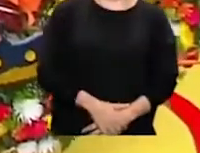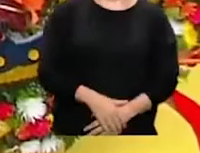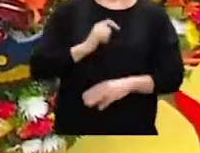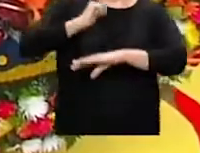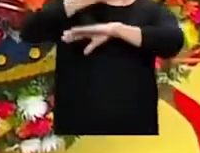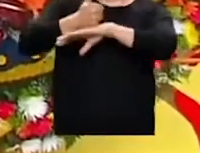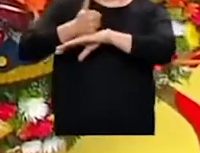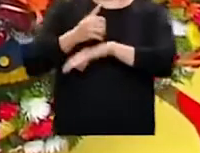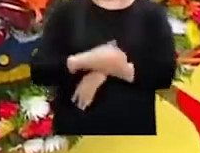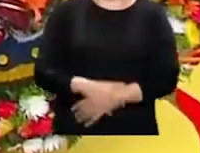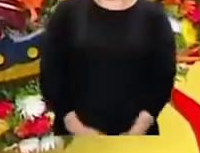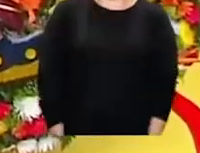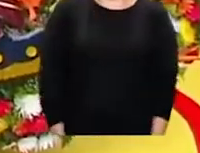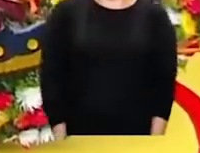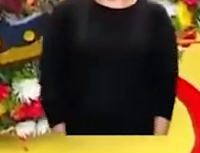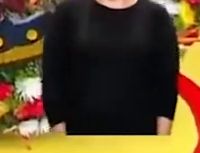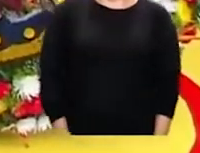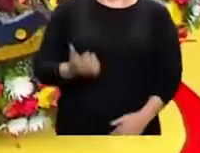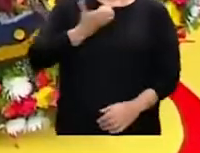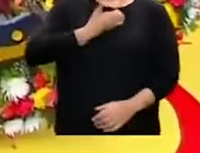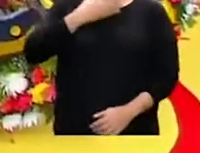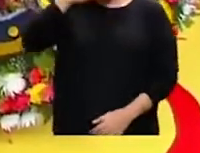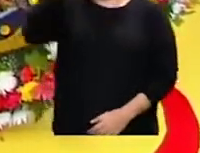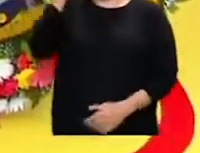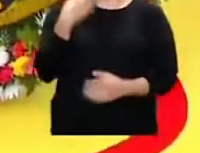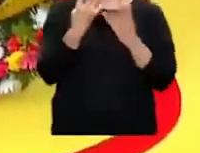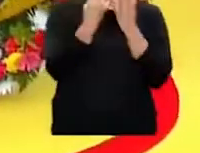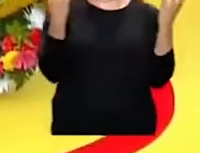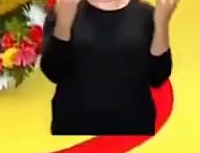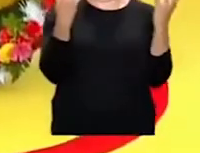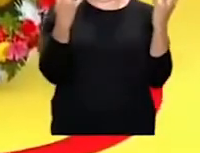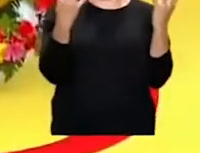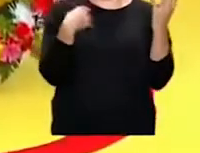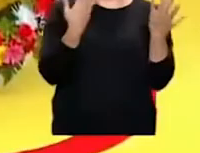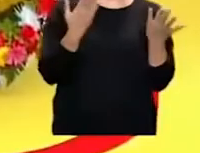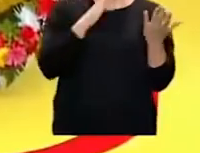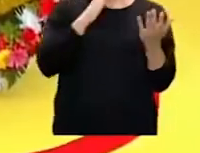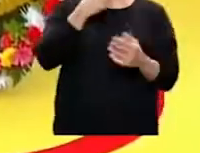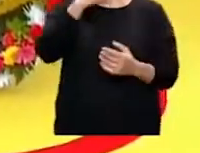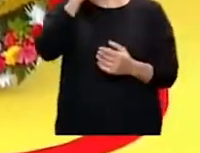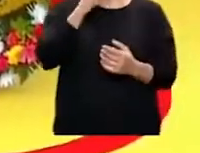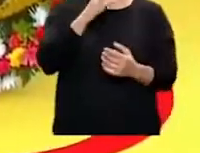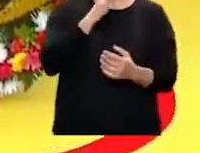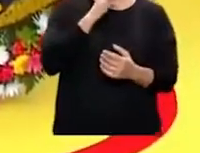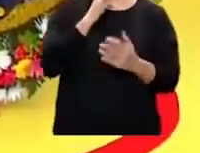la directora del Buró y el alcalde de Medellín, Daniel Quintero, y por supuesto, el ganador.